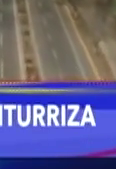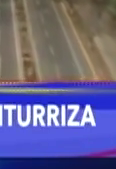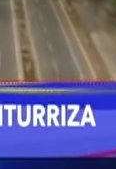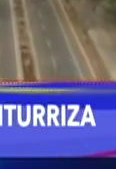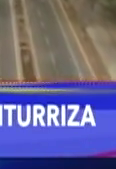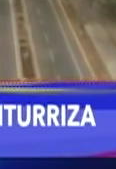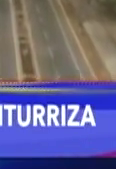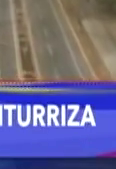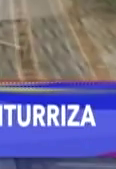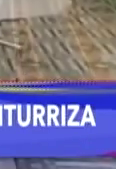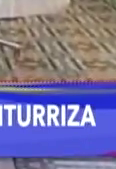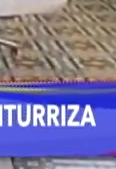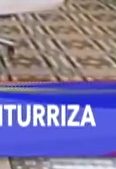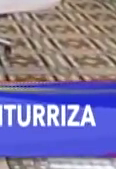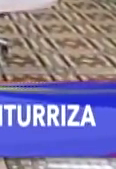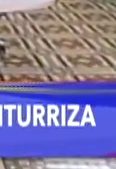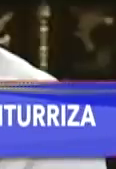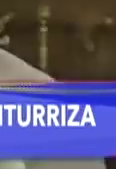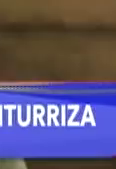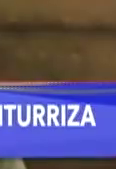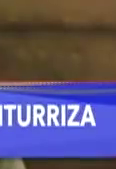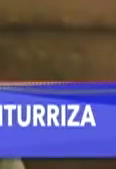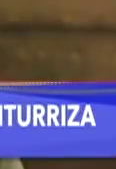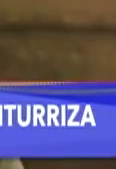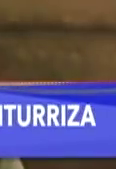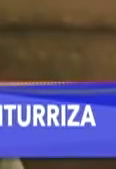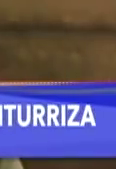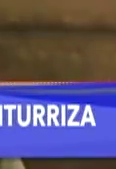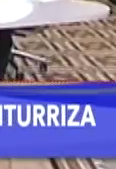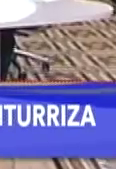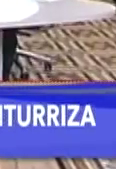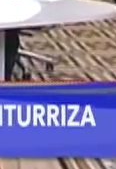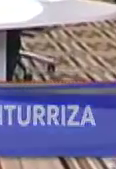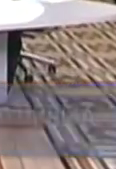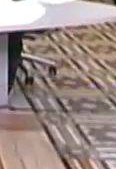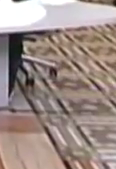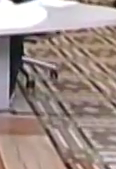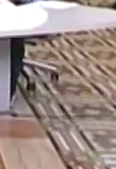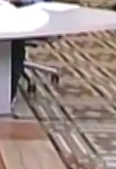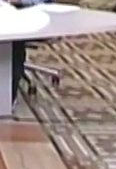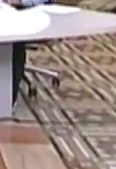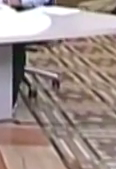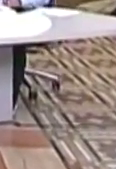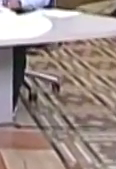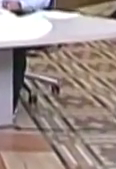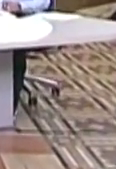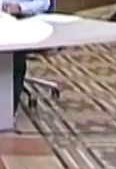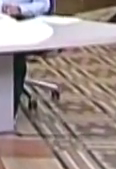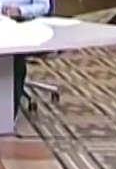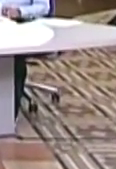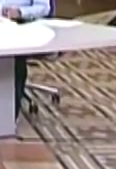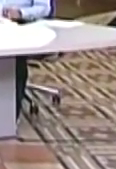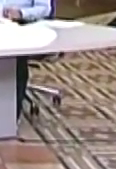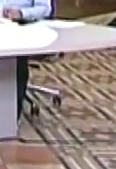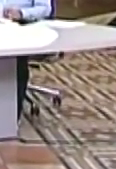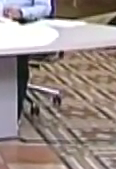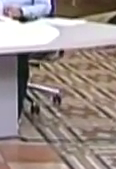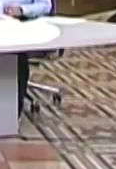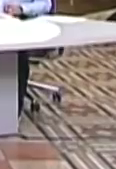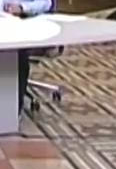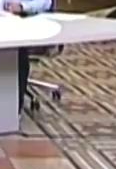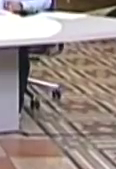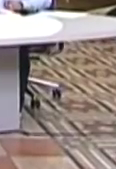mis obligaciones y deberes. Así lo dije hace 3 meses en el balcón del pueblo, aquel 23 de enero. Vamos a